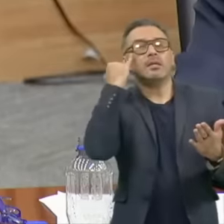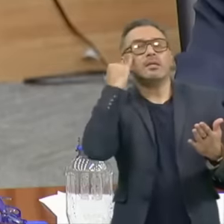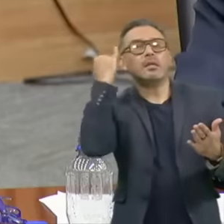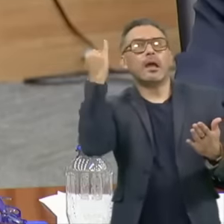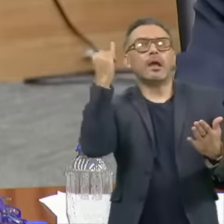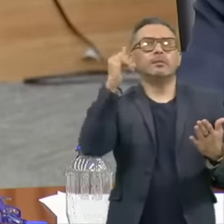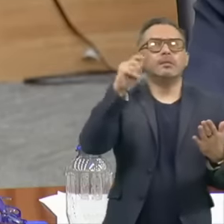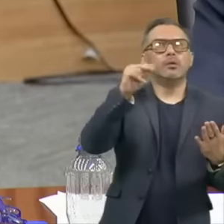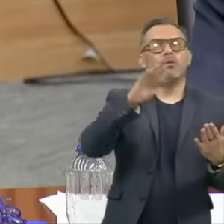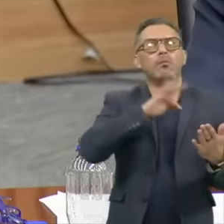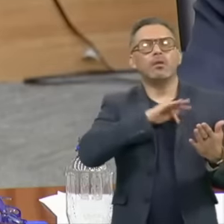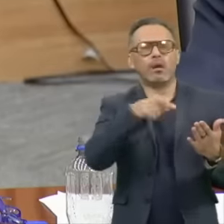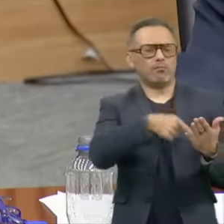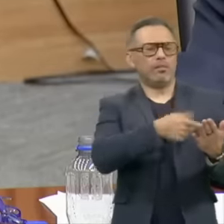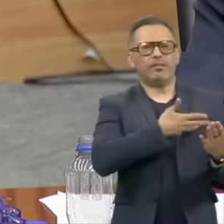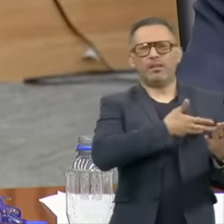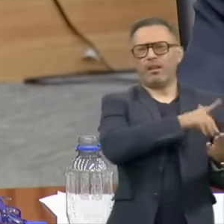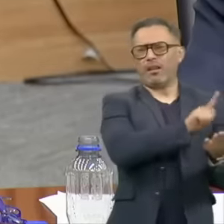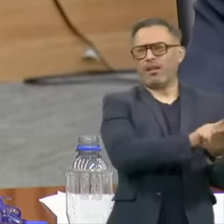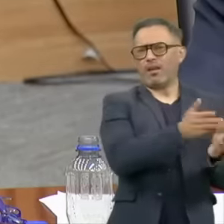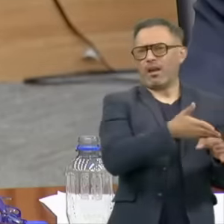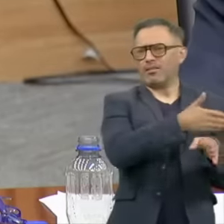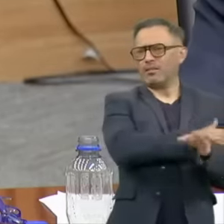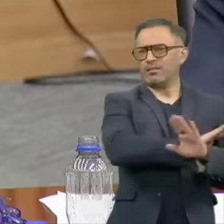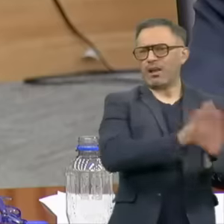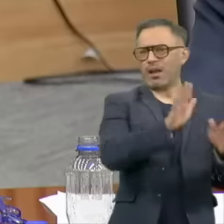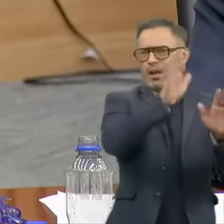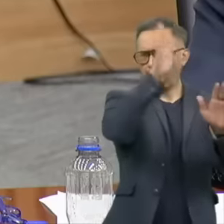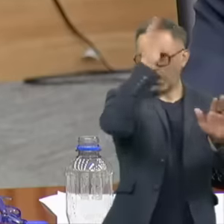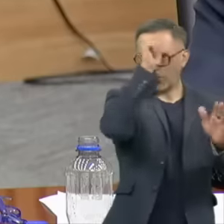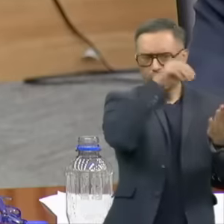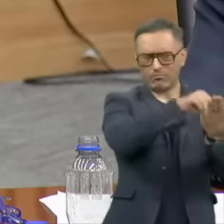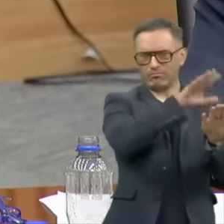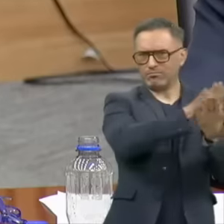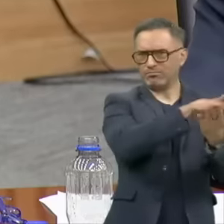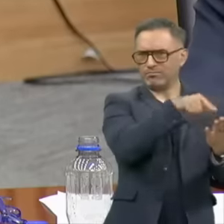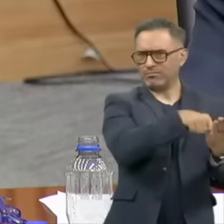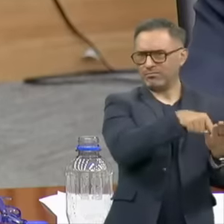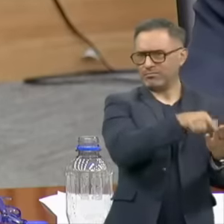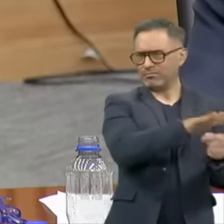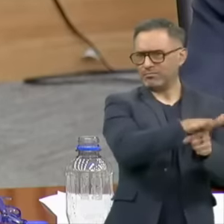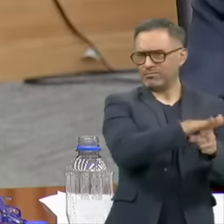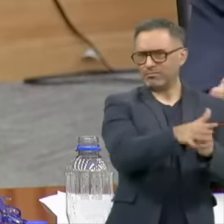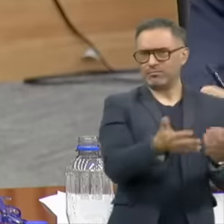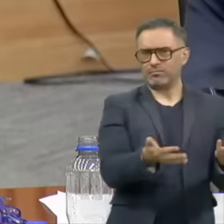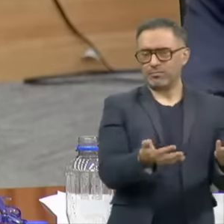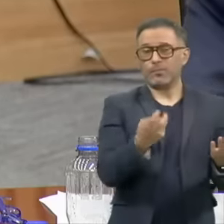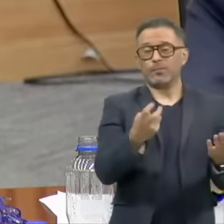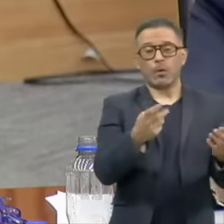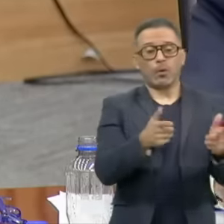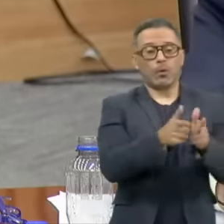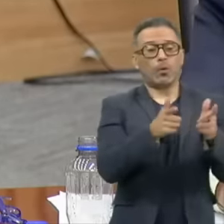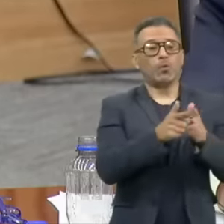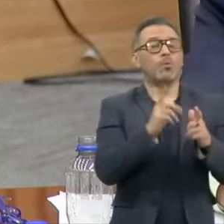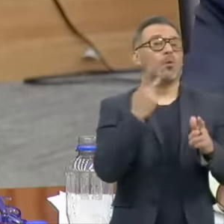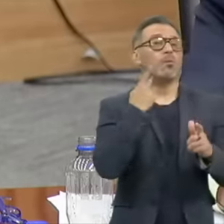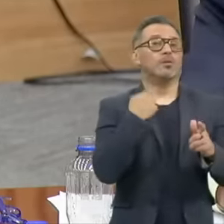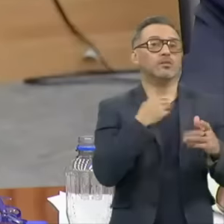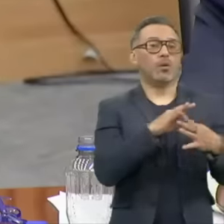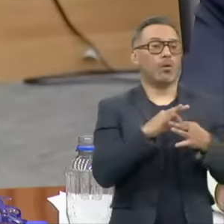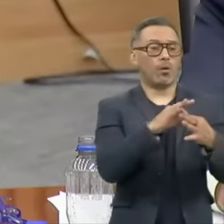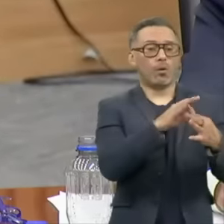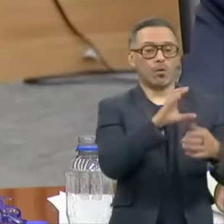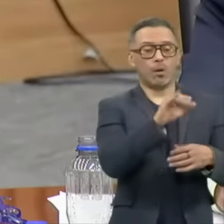legal. Nuestra coalición tuvo la mayoría, no porque lo